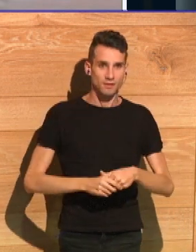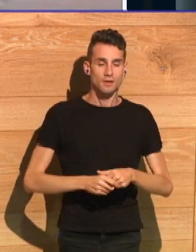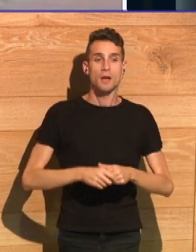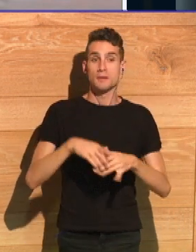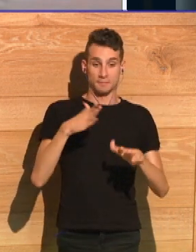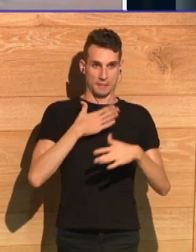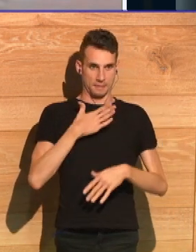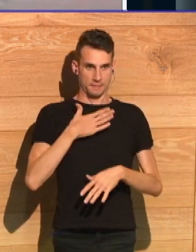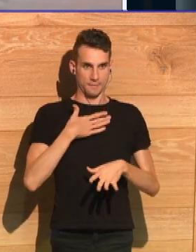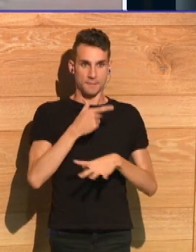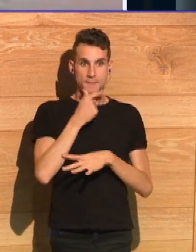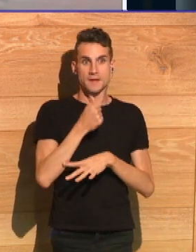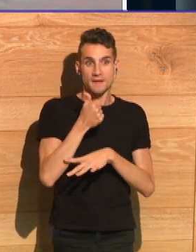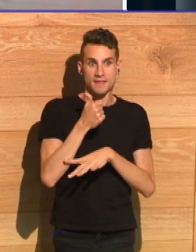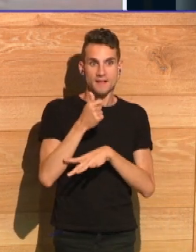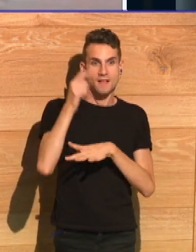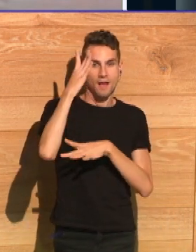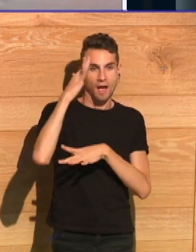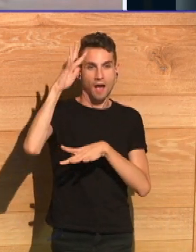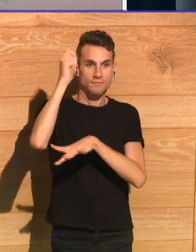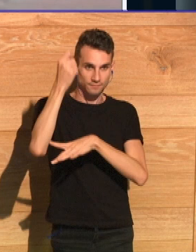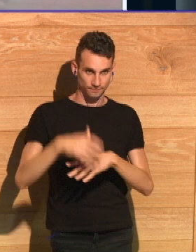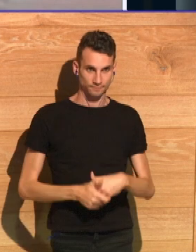para mí es más sencillo llegar a ese estado.